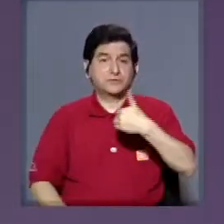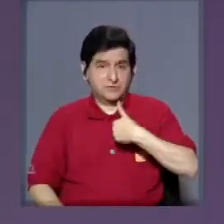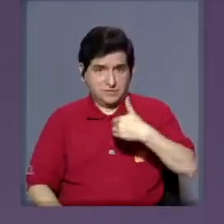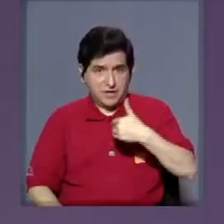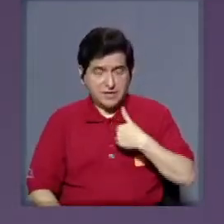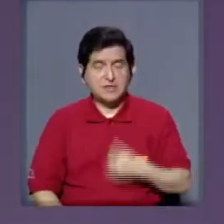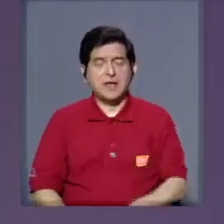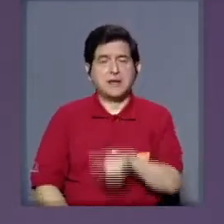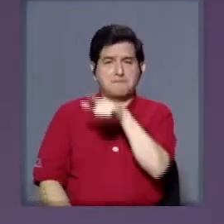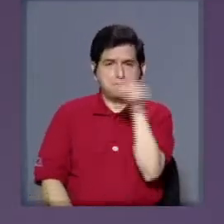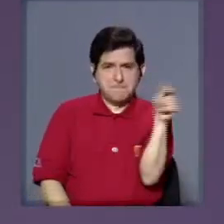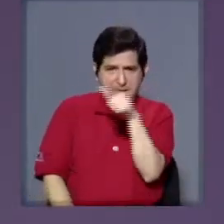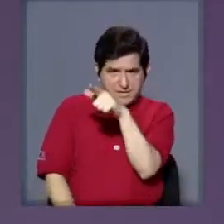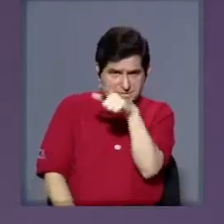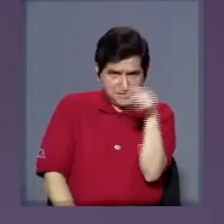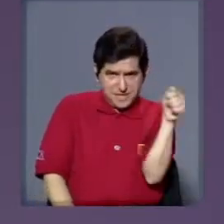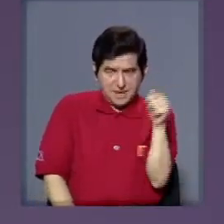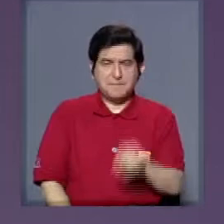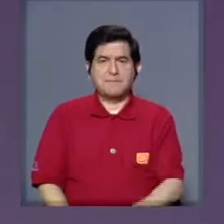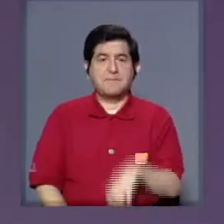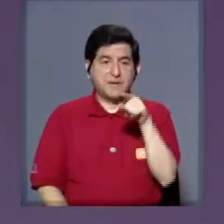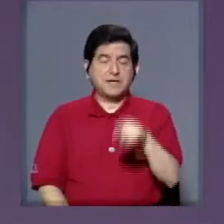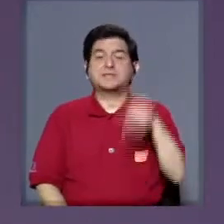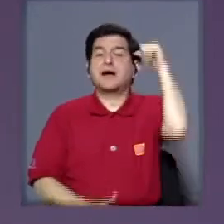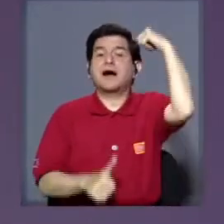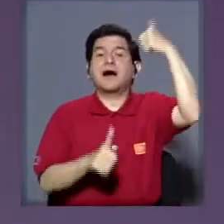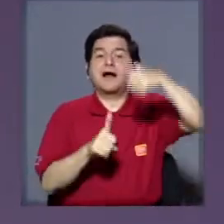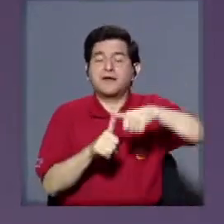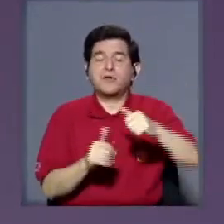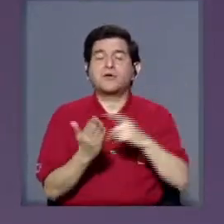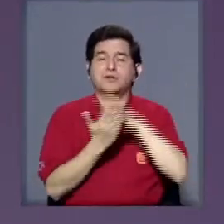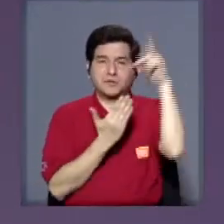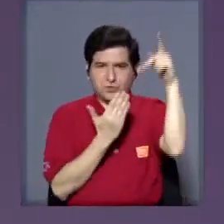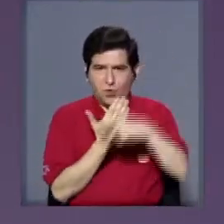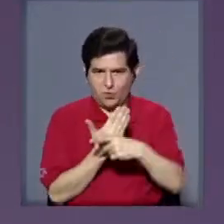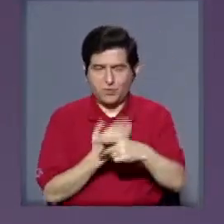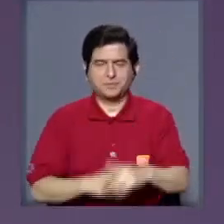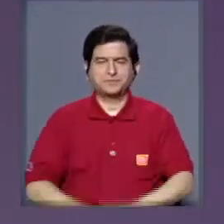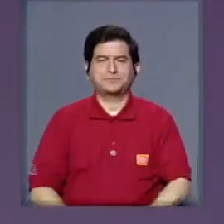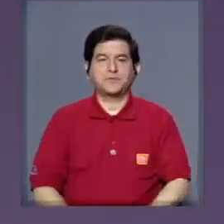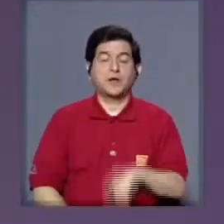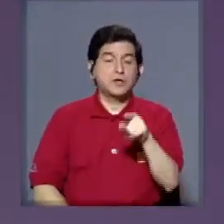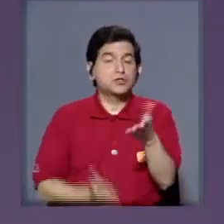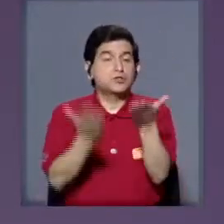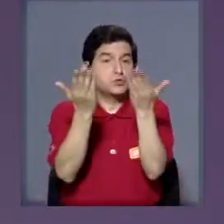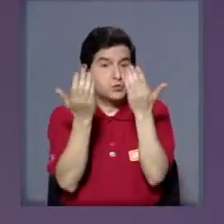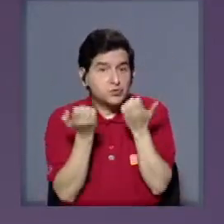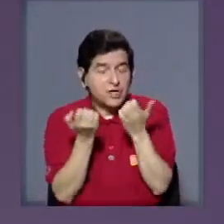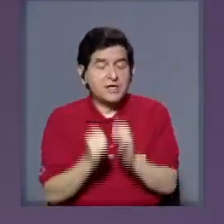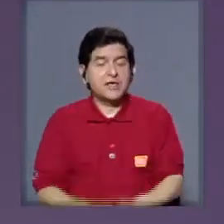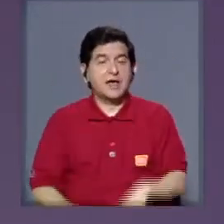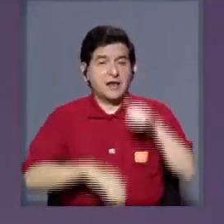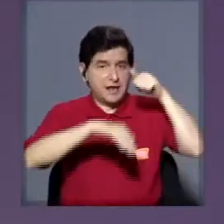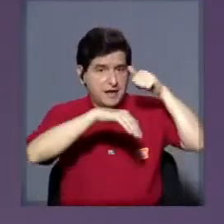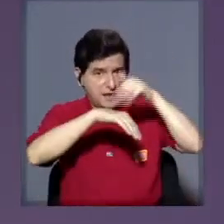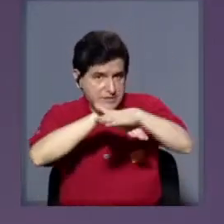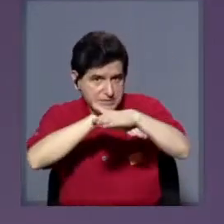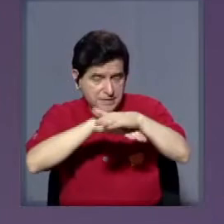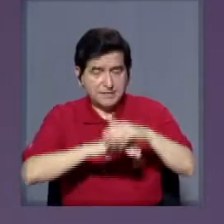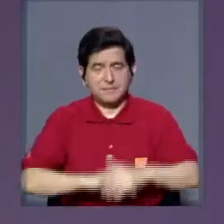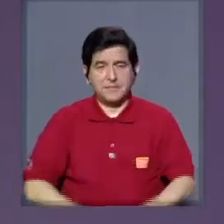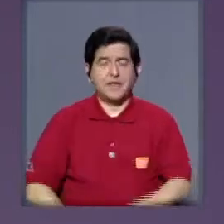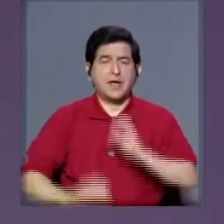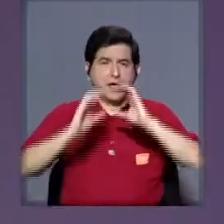mensualmente y el recordatorio de nuestro programa si usted desea que se le envié